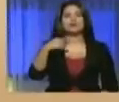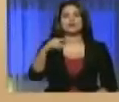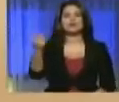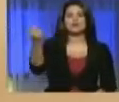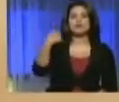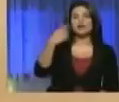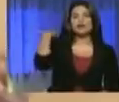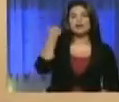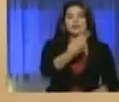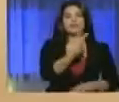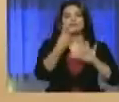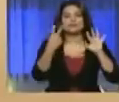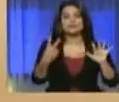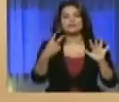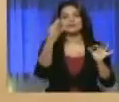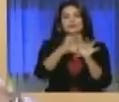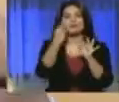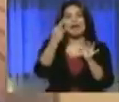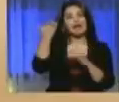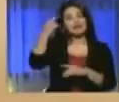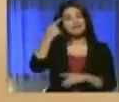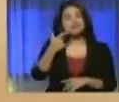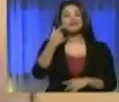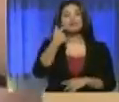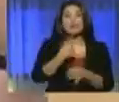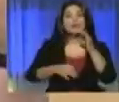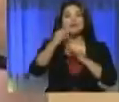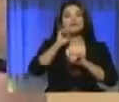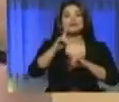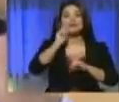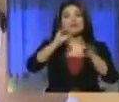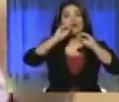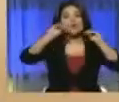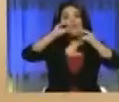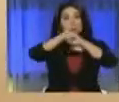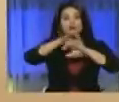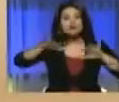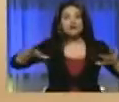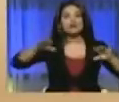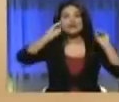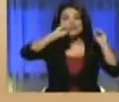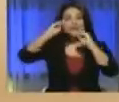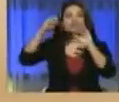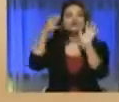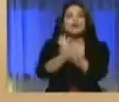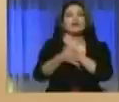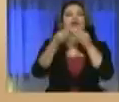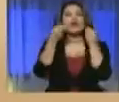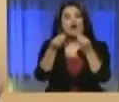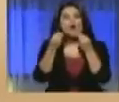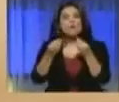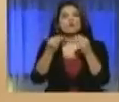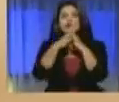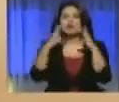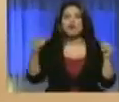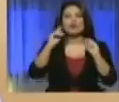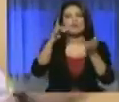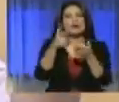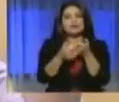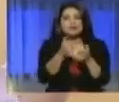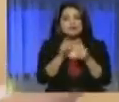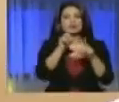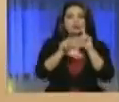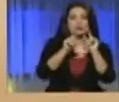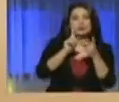los Comunicadores, la creación de esta misión que busca la masificación del conocimiento acerca del manejo de la comunicación digital y específicamente de las